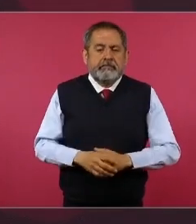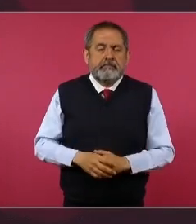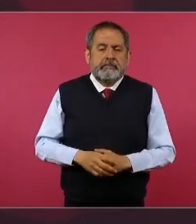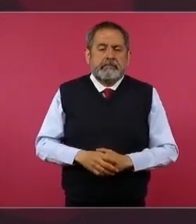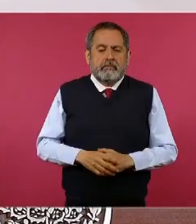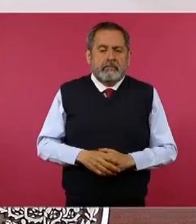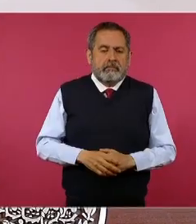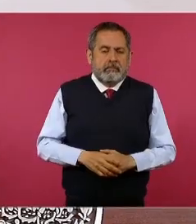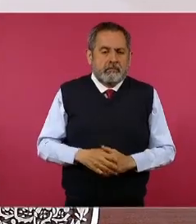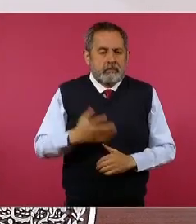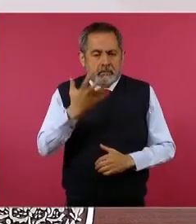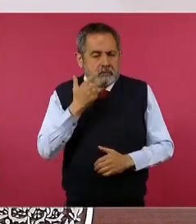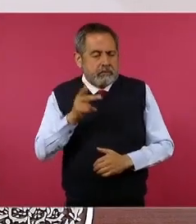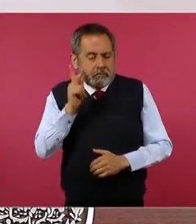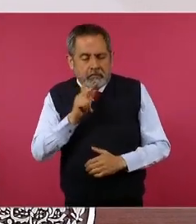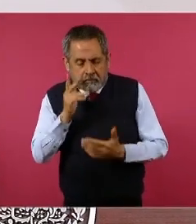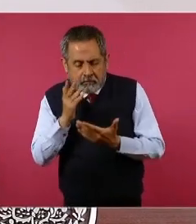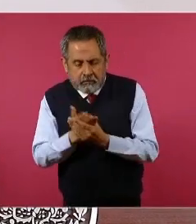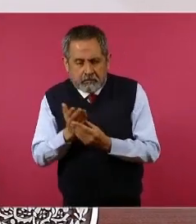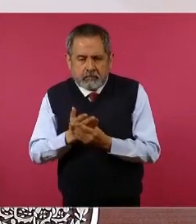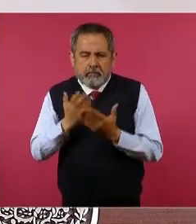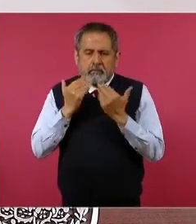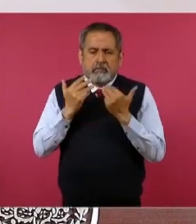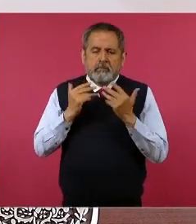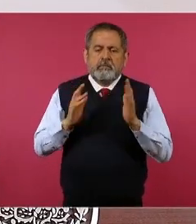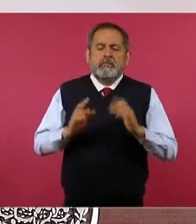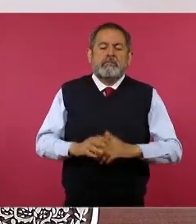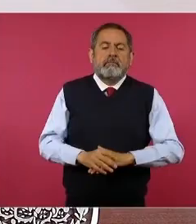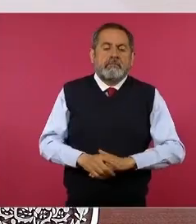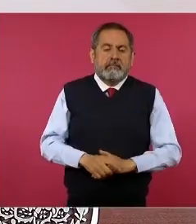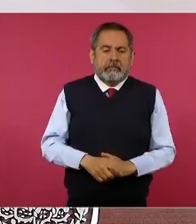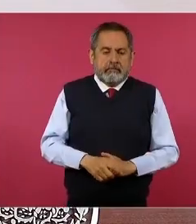No tengo yo pruebas.